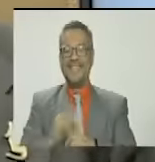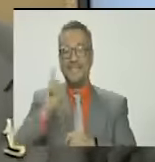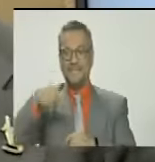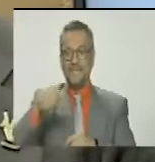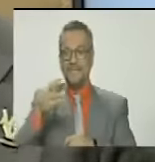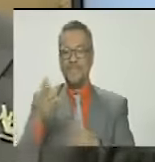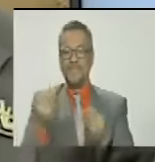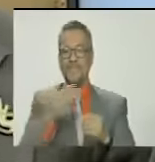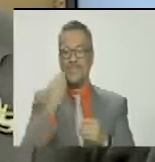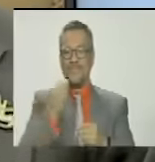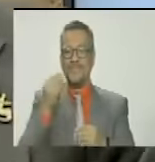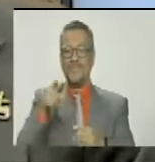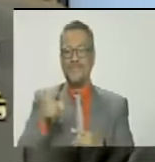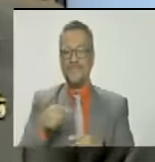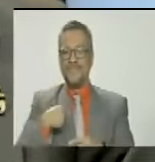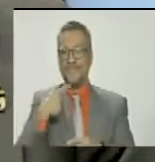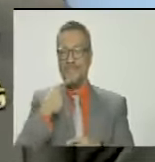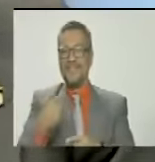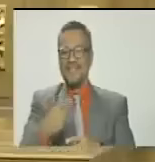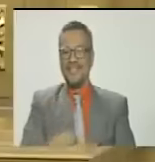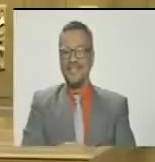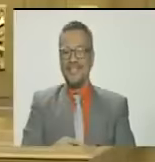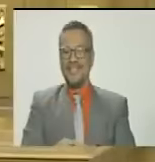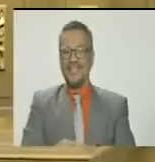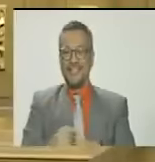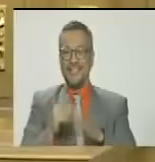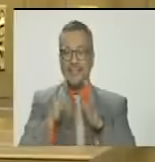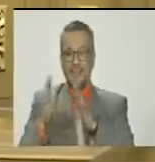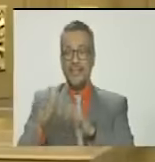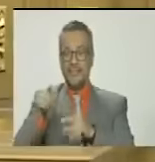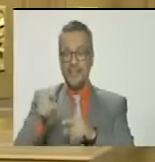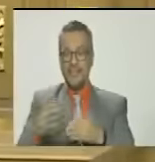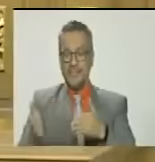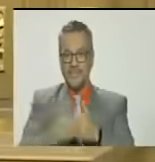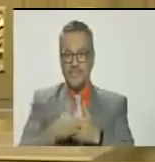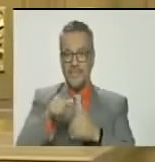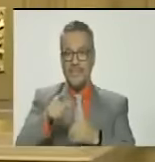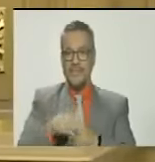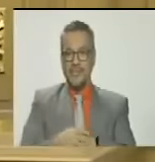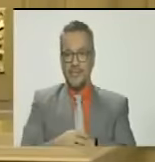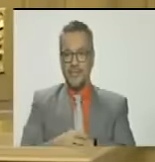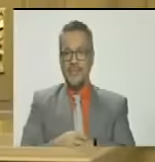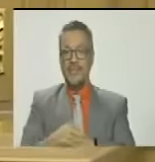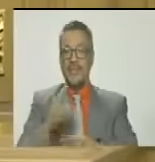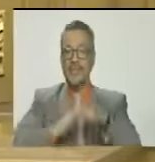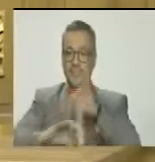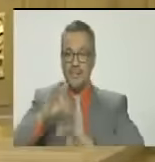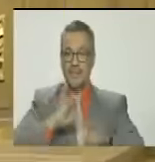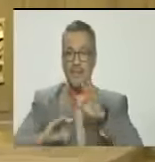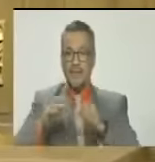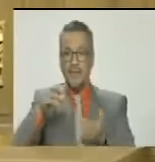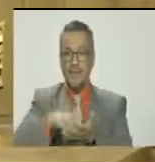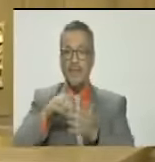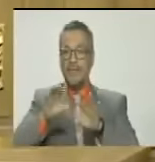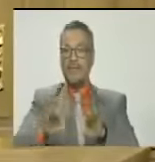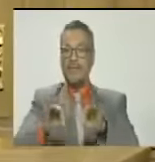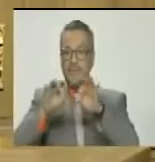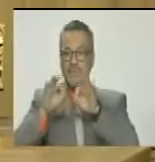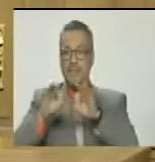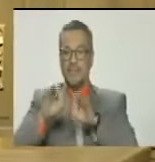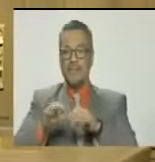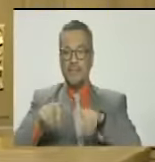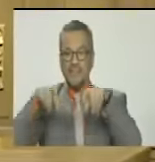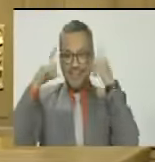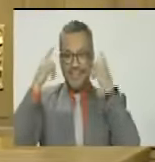Además, joven. Y les voy a decir algo, ¿no? Está fuera de orden, pero voy a cerrar con esto. Preparémonos para la sesión especial de cuando